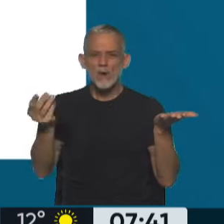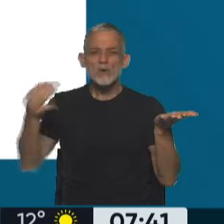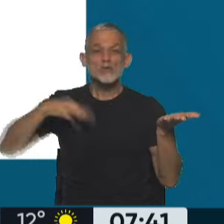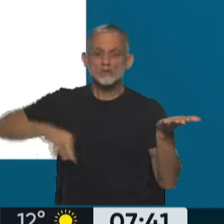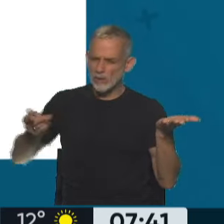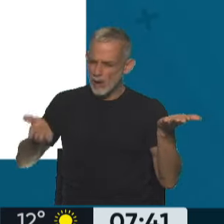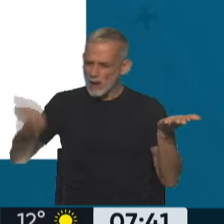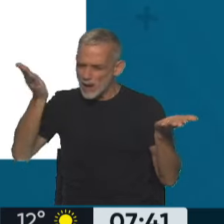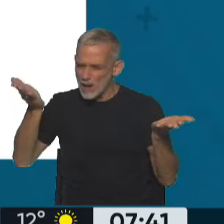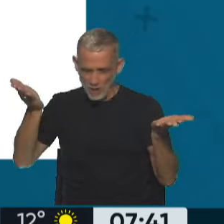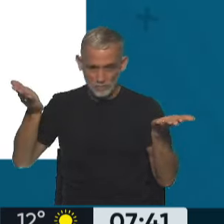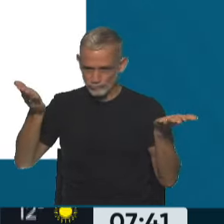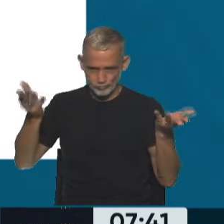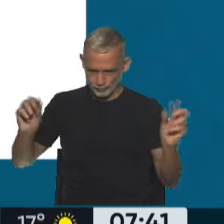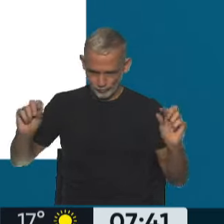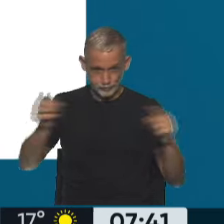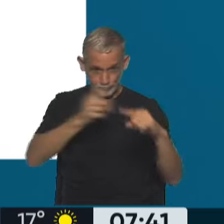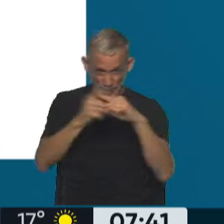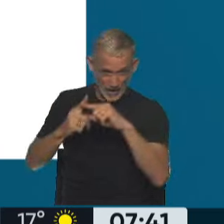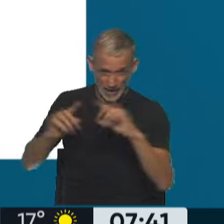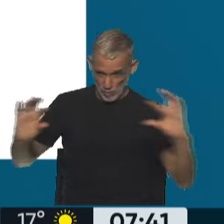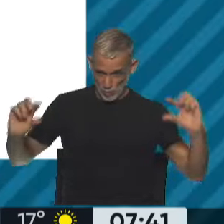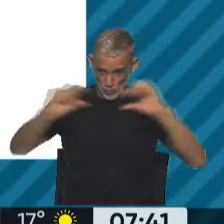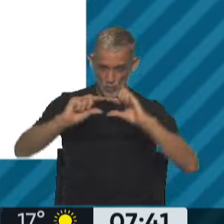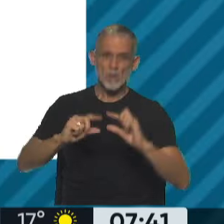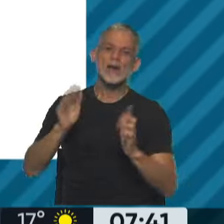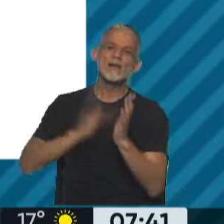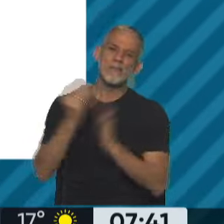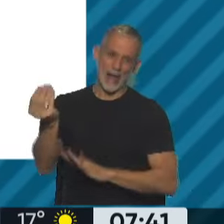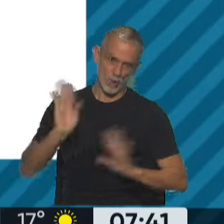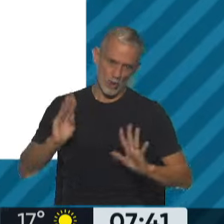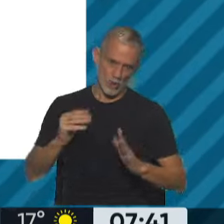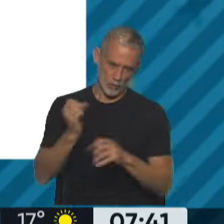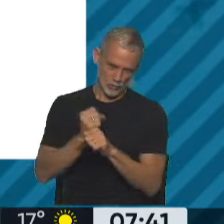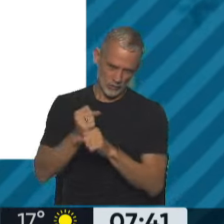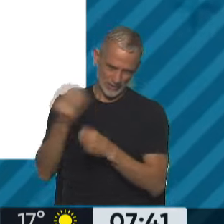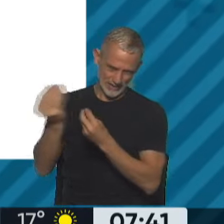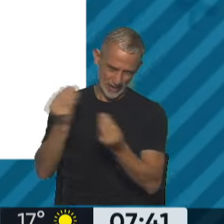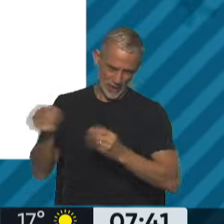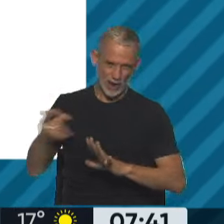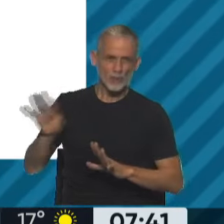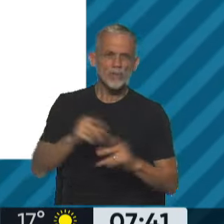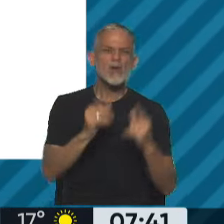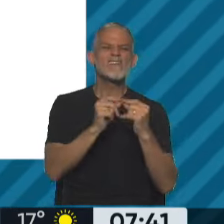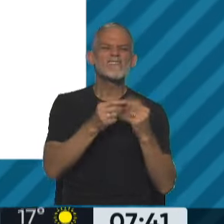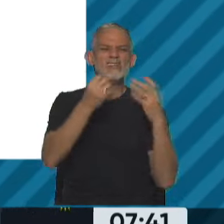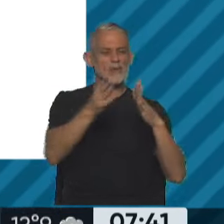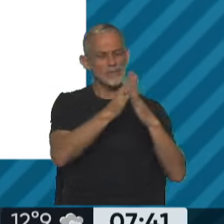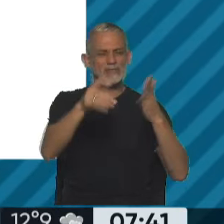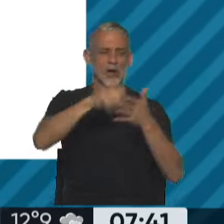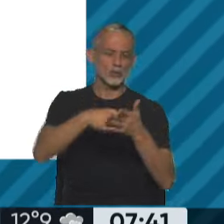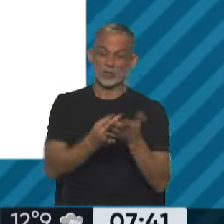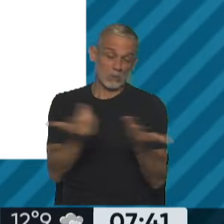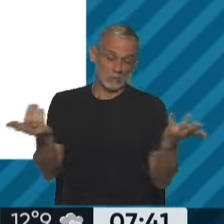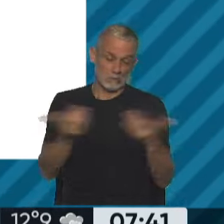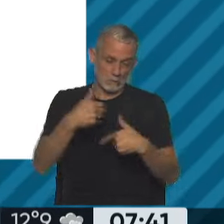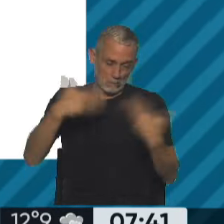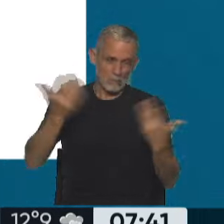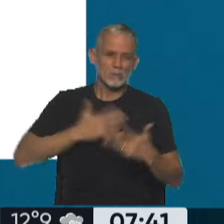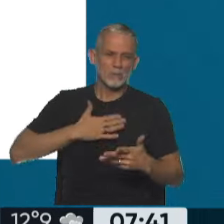remuneración imponible promedio de los trabajadores estables. Entonces vos aquí ponés fecha de inicio del contrato, lo estoy haciendo en